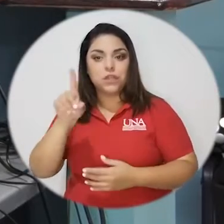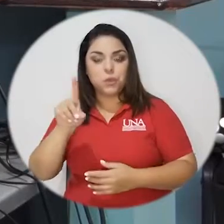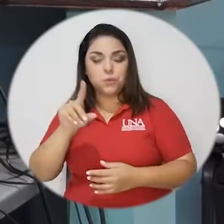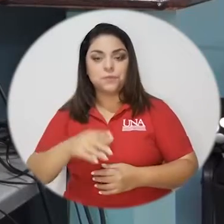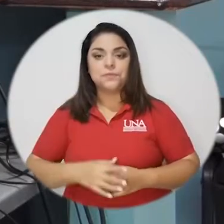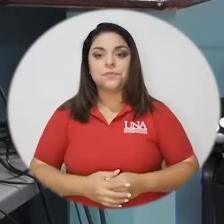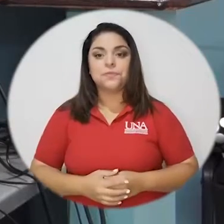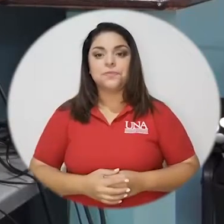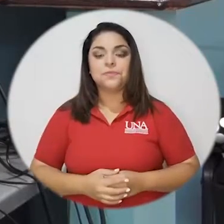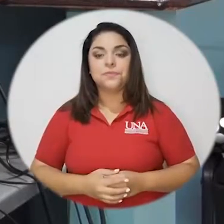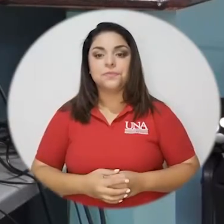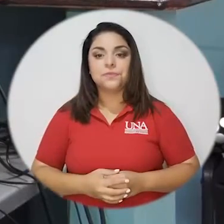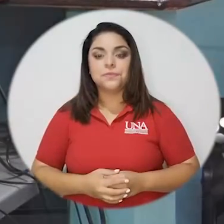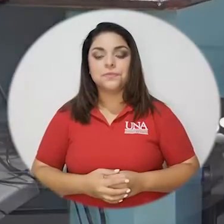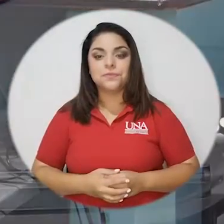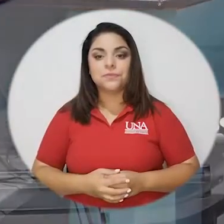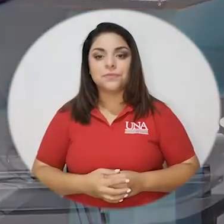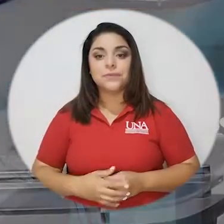del 2021.